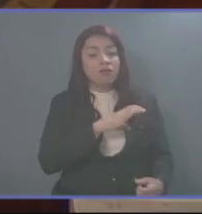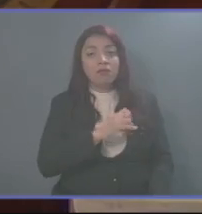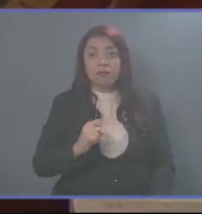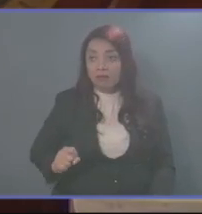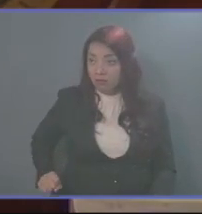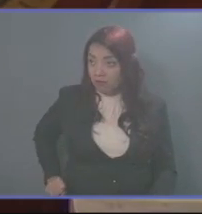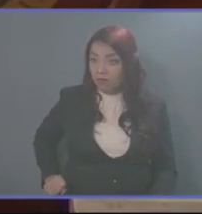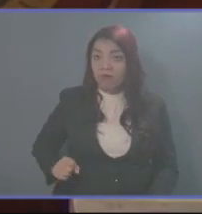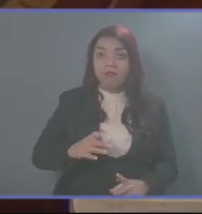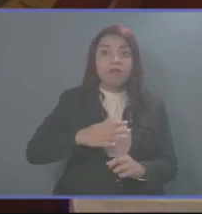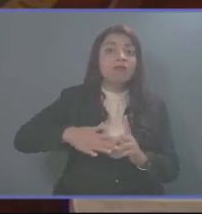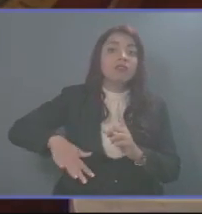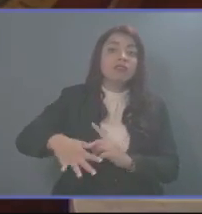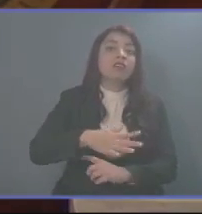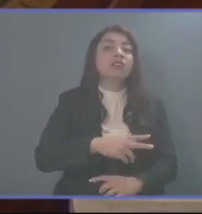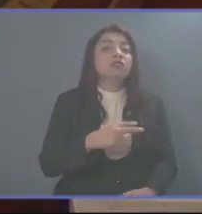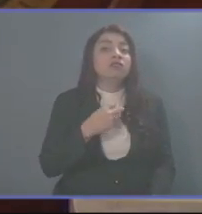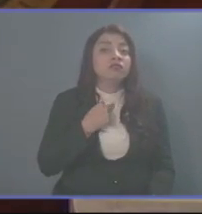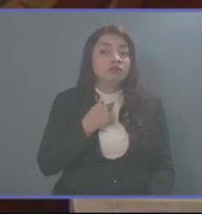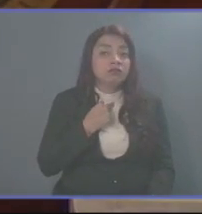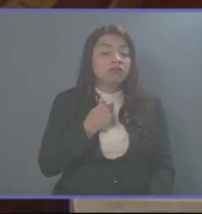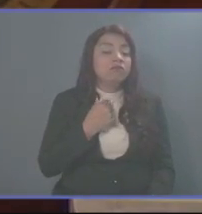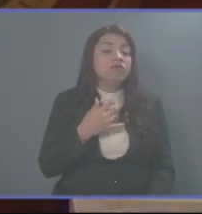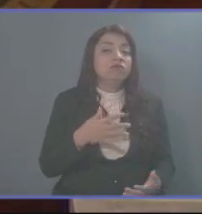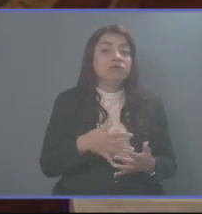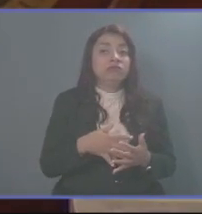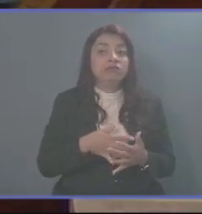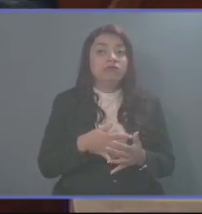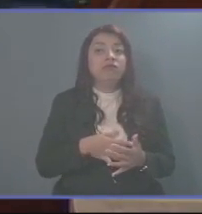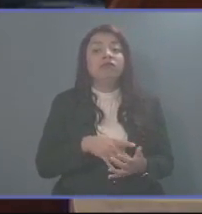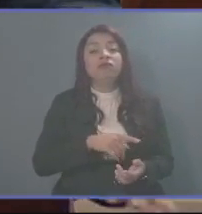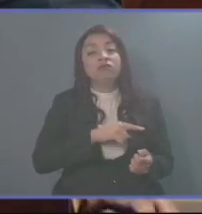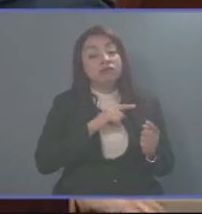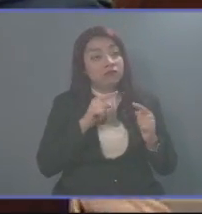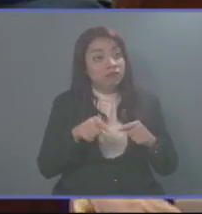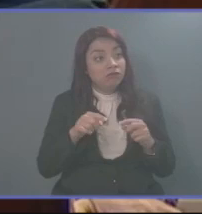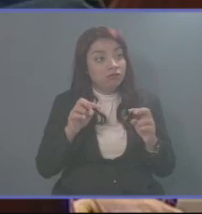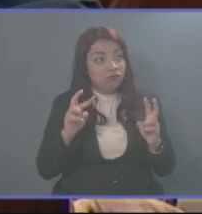una situación vulnerable. Desde esa trinchera,